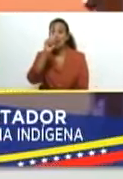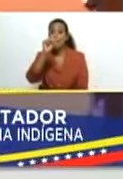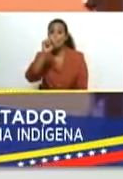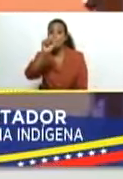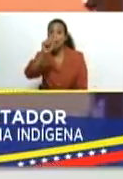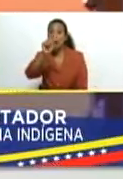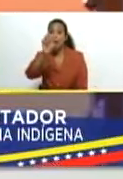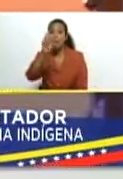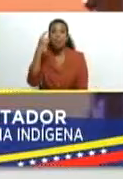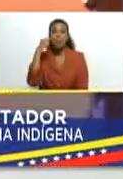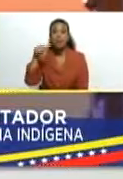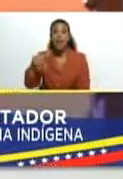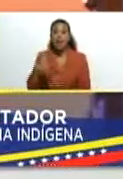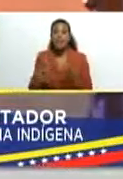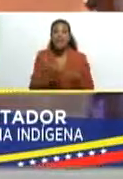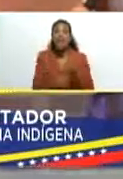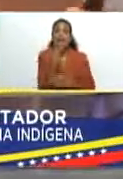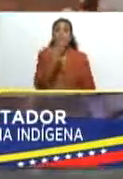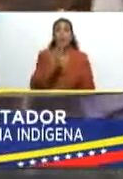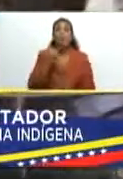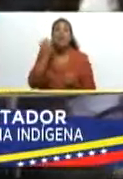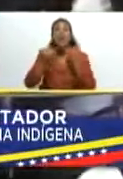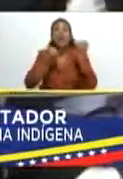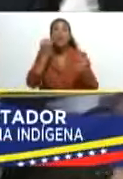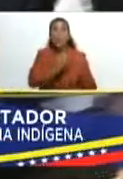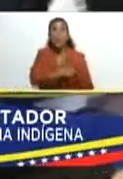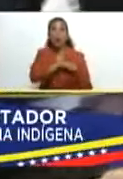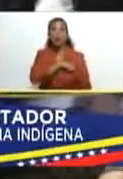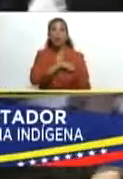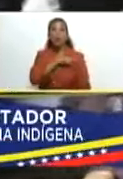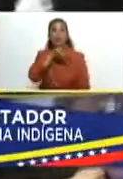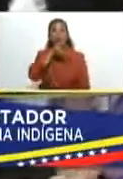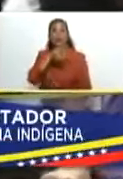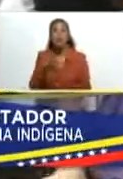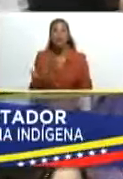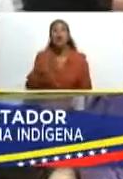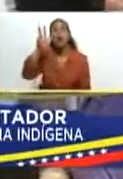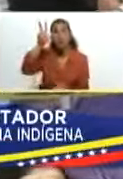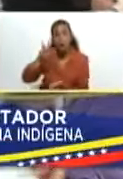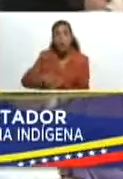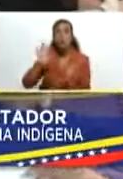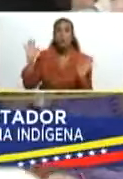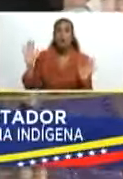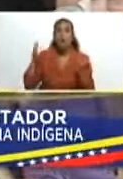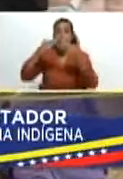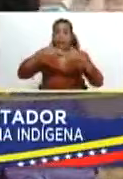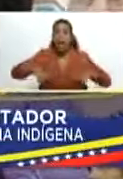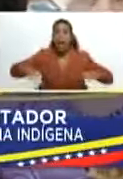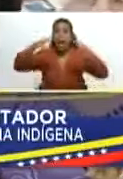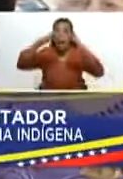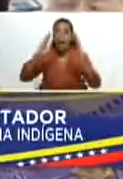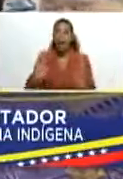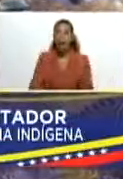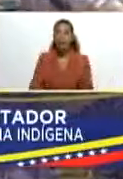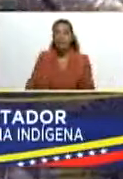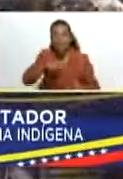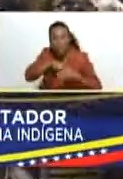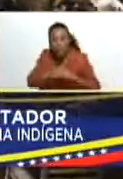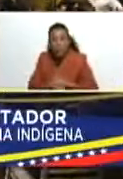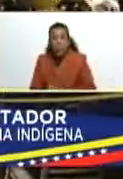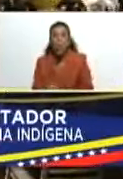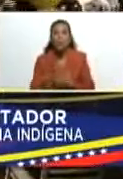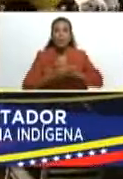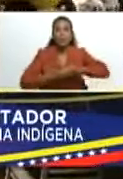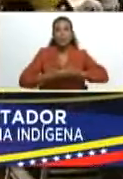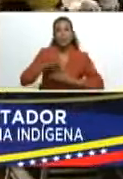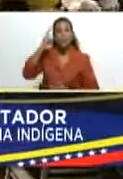favor, hacerlo con la señal de costumbre. Aprobado. Aprobado. Desde la casa natal de Simón Bolívar. Naguará,